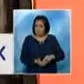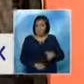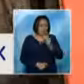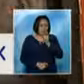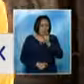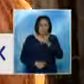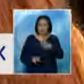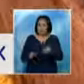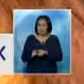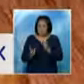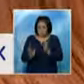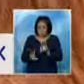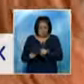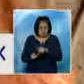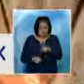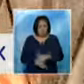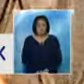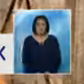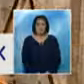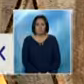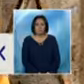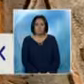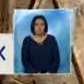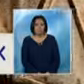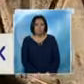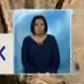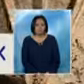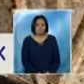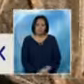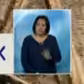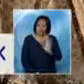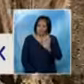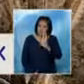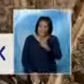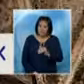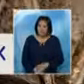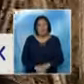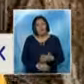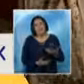conductores también hicieron suya. Mirta, ¿cómo está,